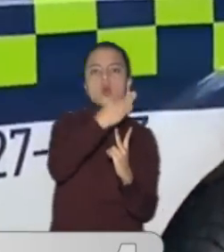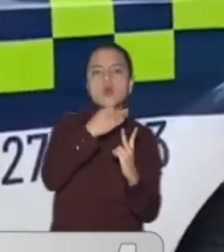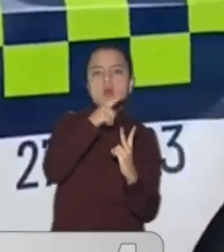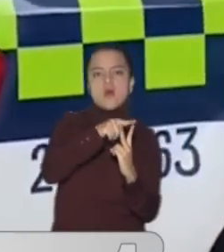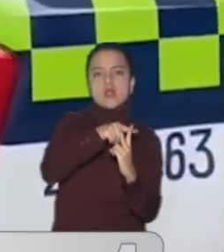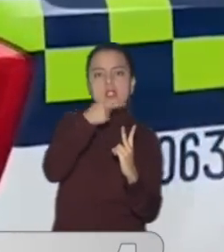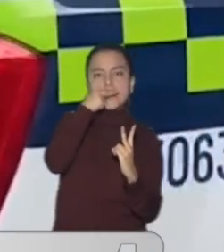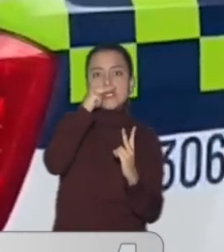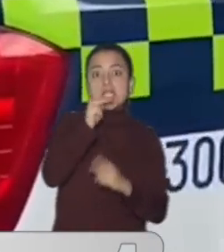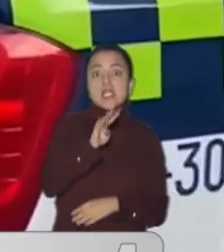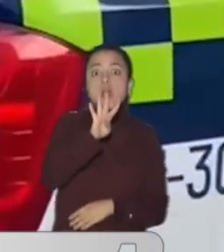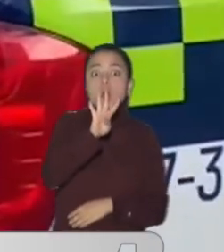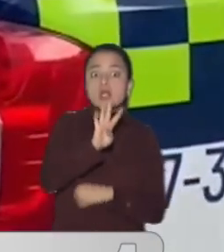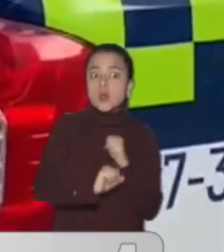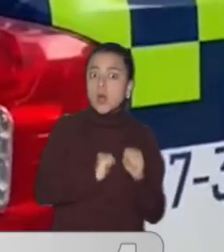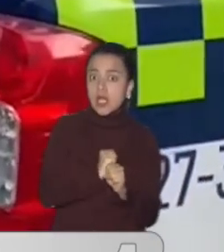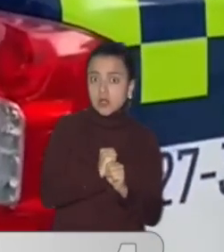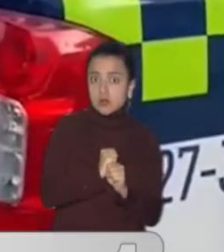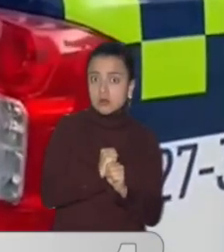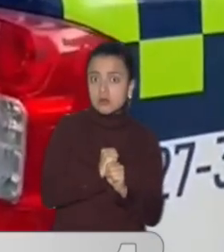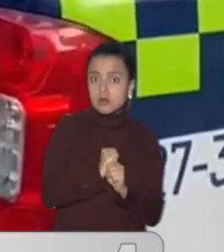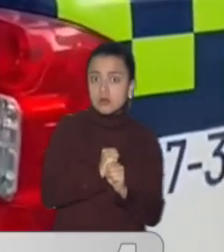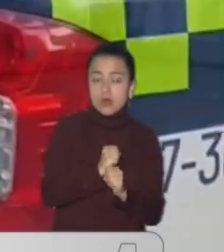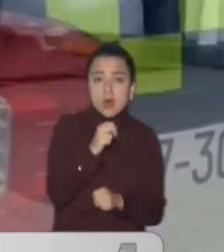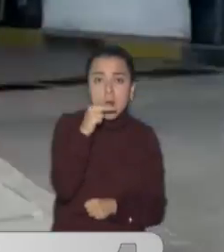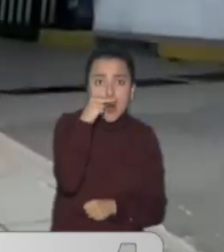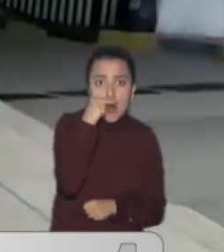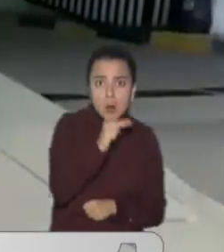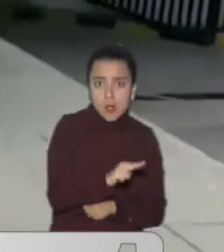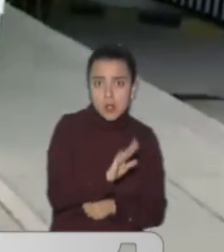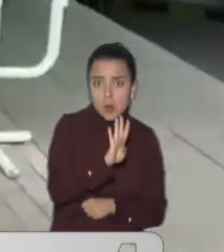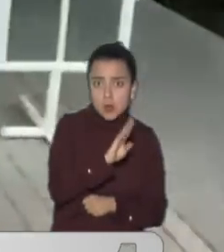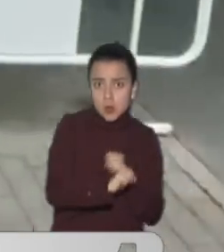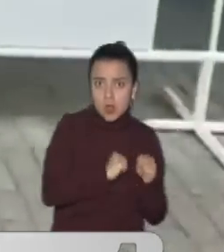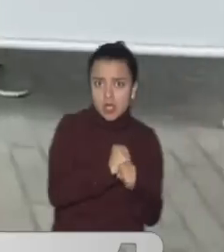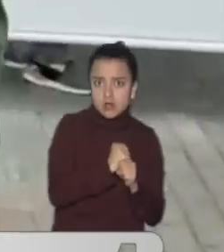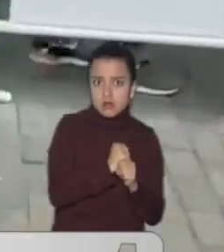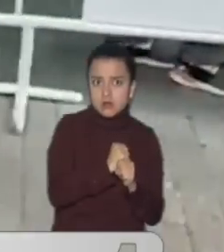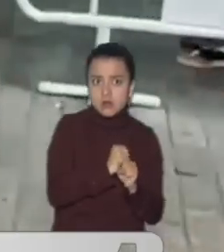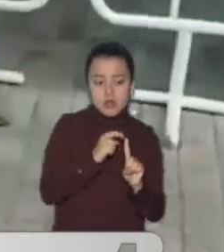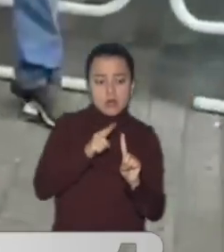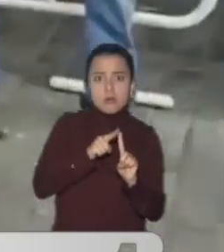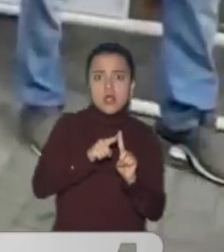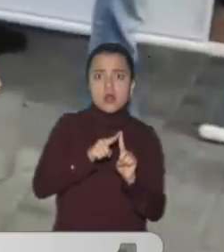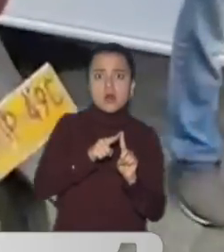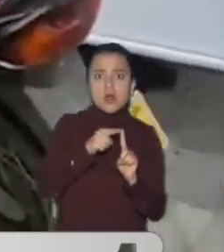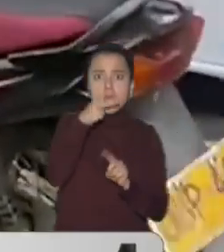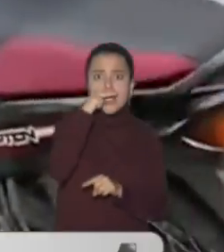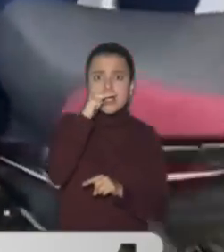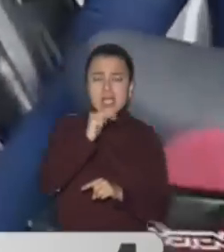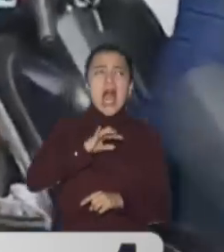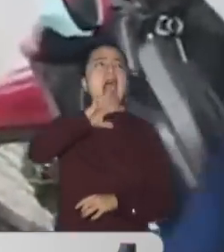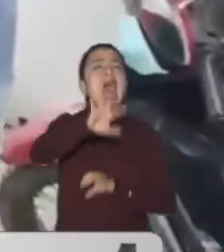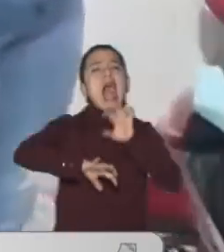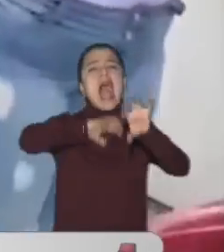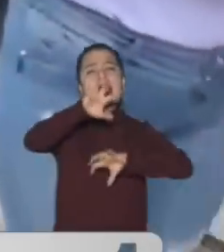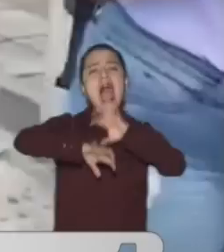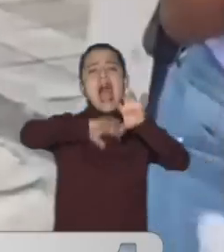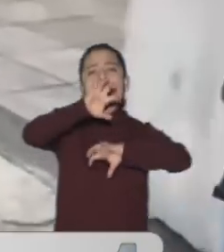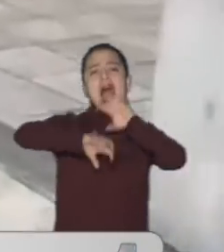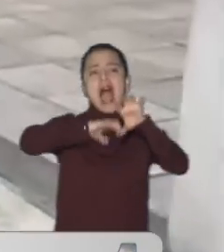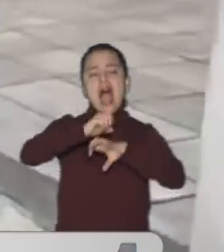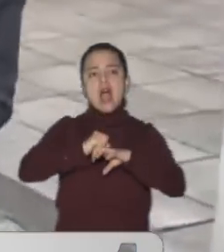4 años e intentó ingresar a la habitación donde estaba la pequeña. Luego los gritos de auxilio alertaron a esta persona, que